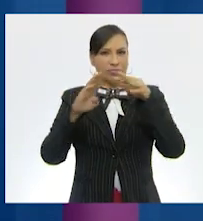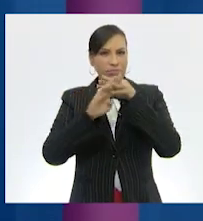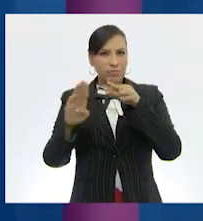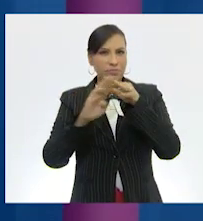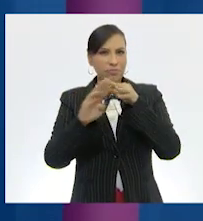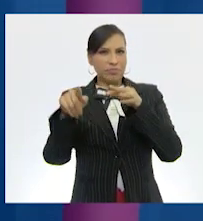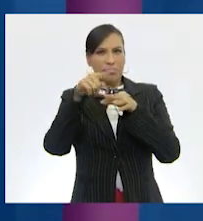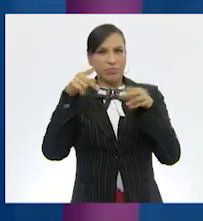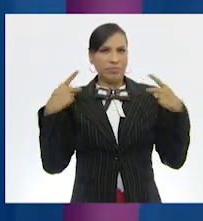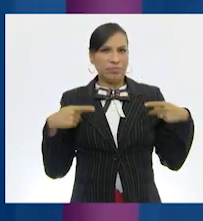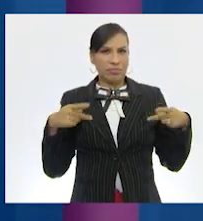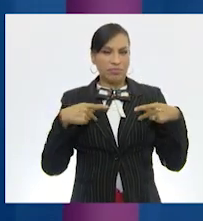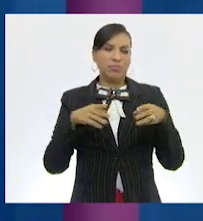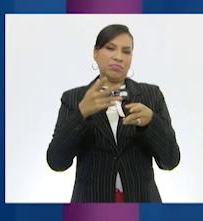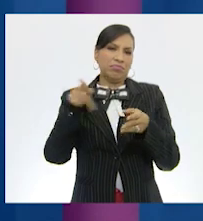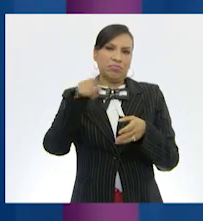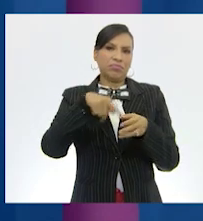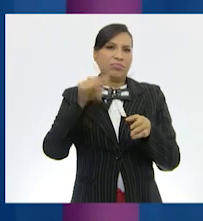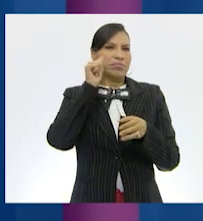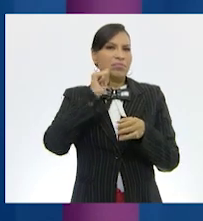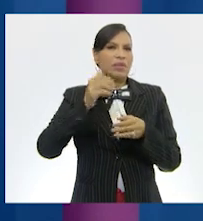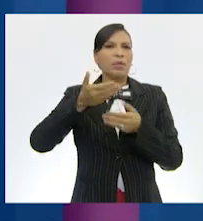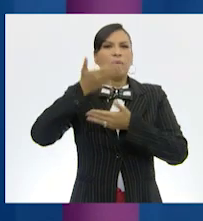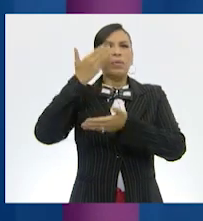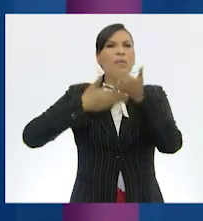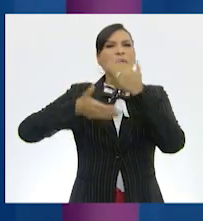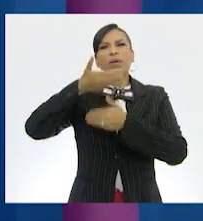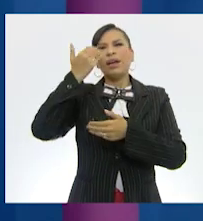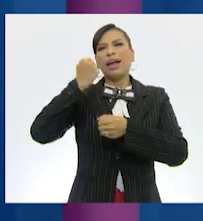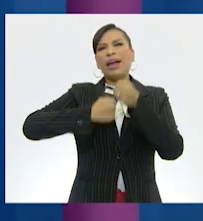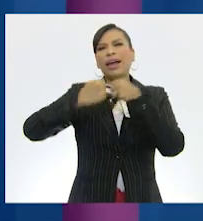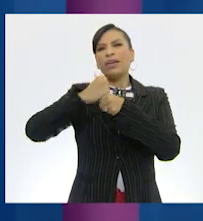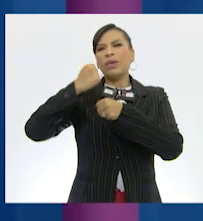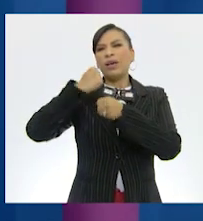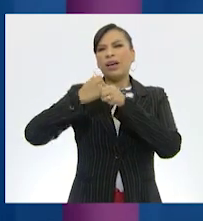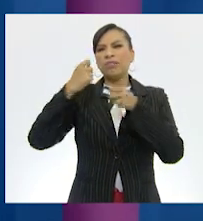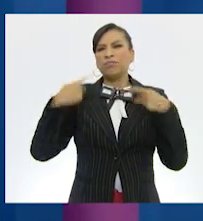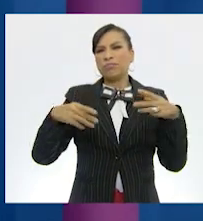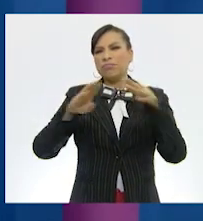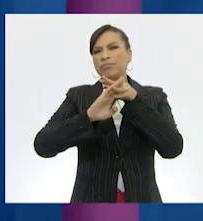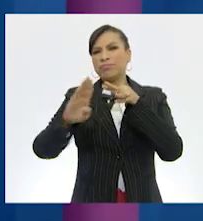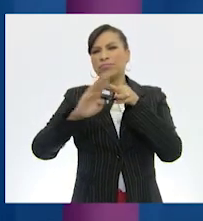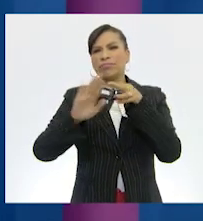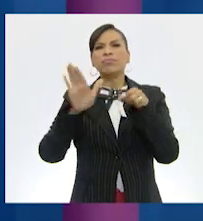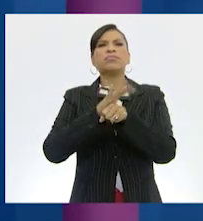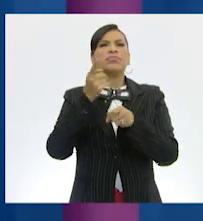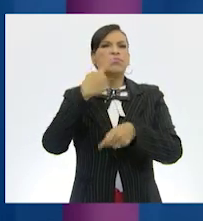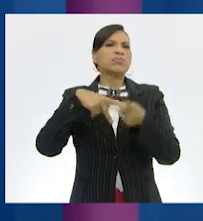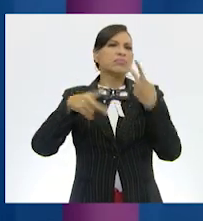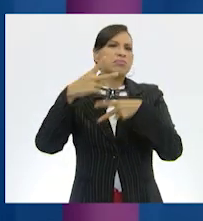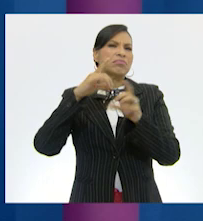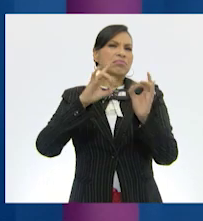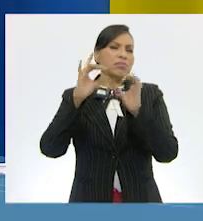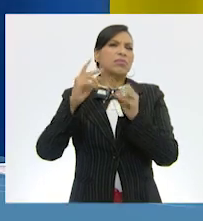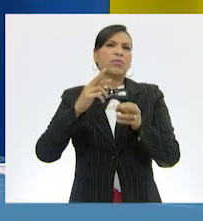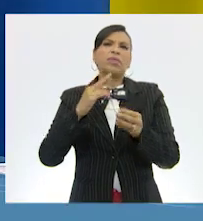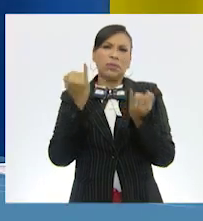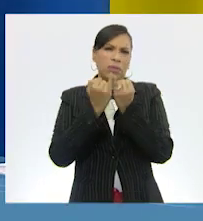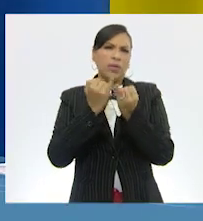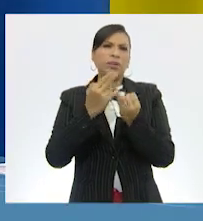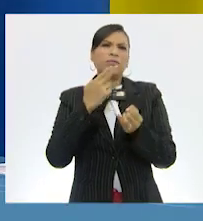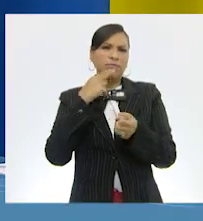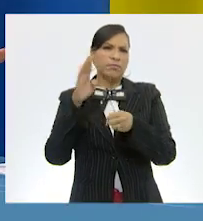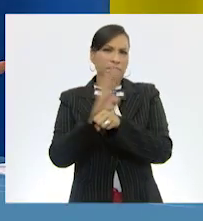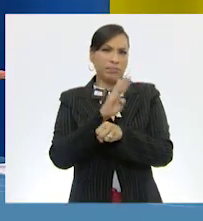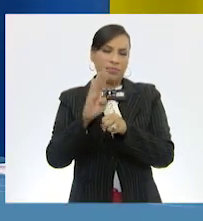una dinámica de la población que data de milenios y que obedece a varias causas y que genera también beneficios. Claro,